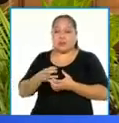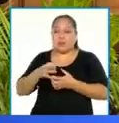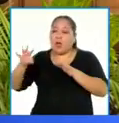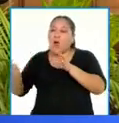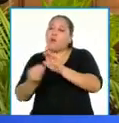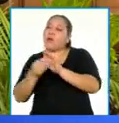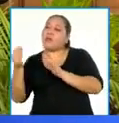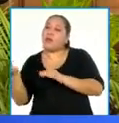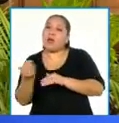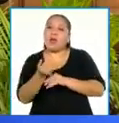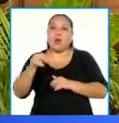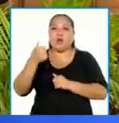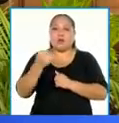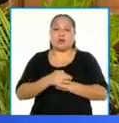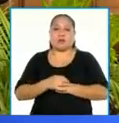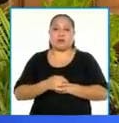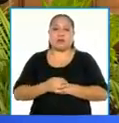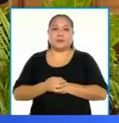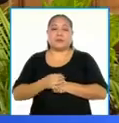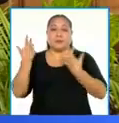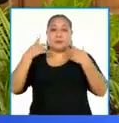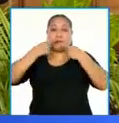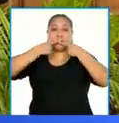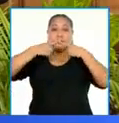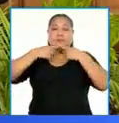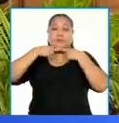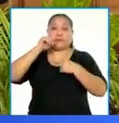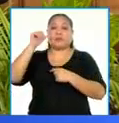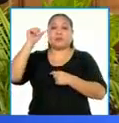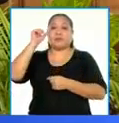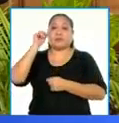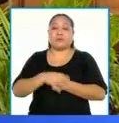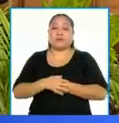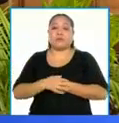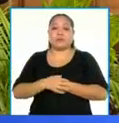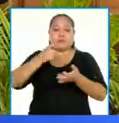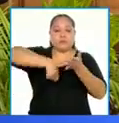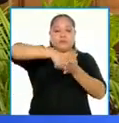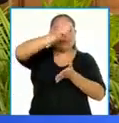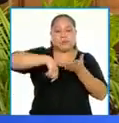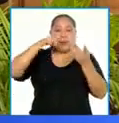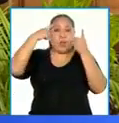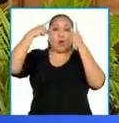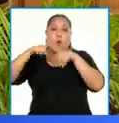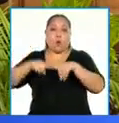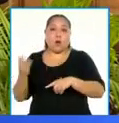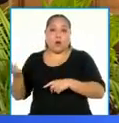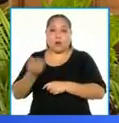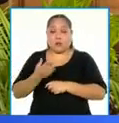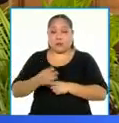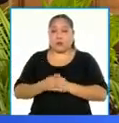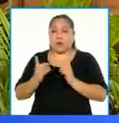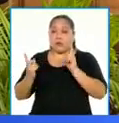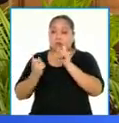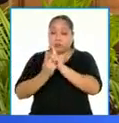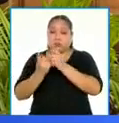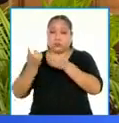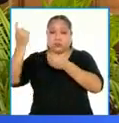otras. Y como fue informado ayer, se suscribió un convenio con presencia del señor Presidente